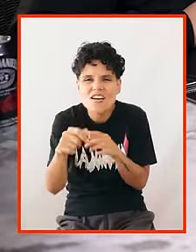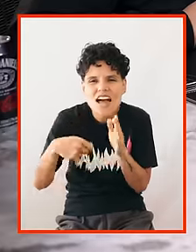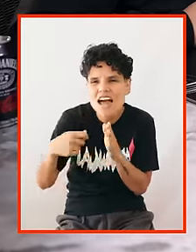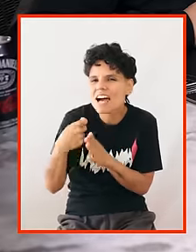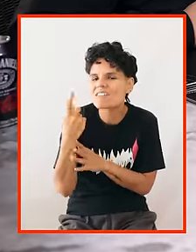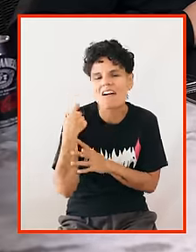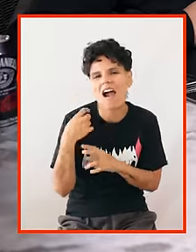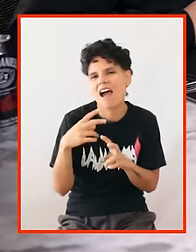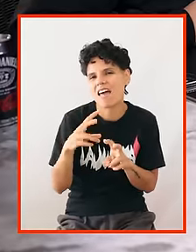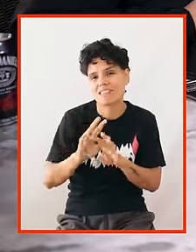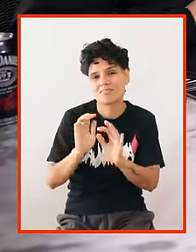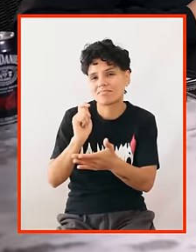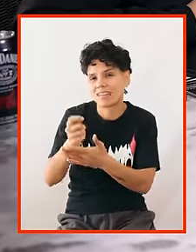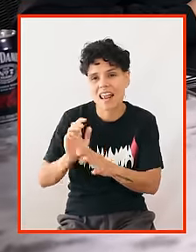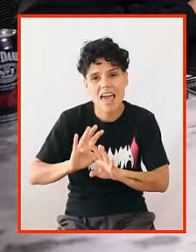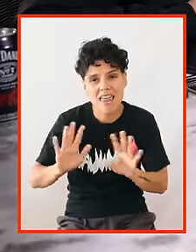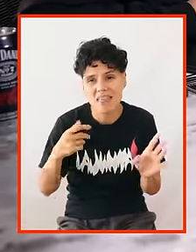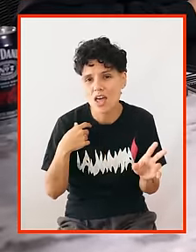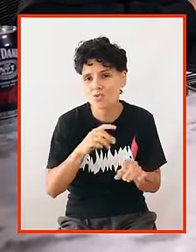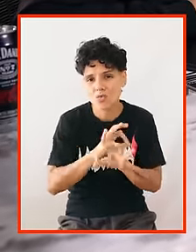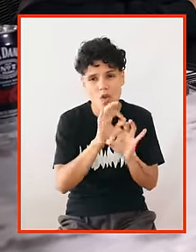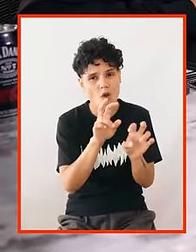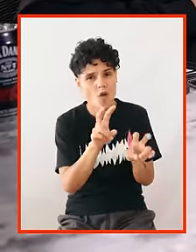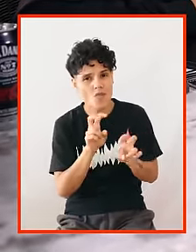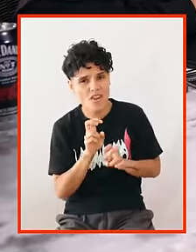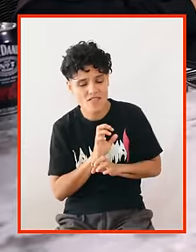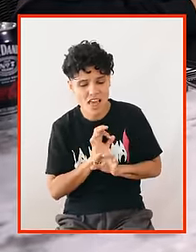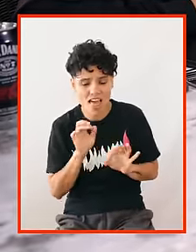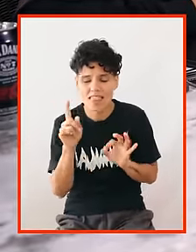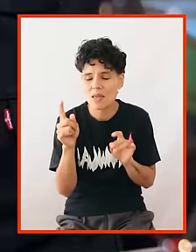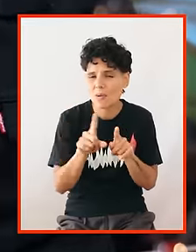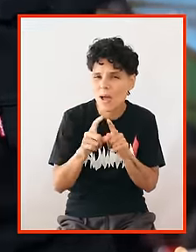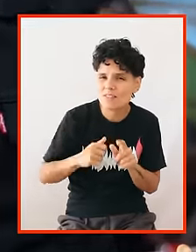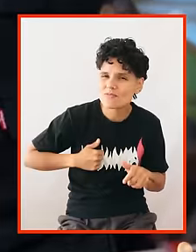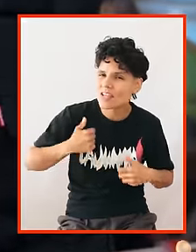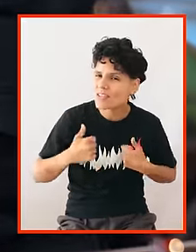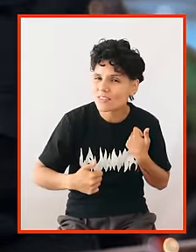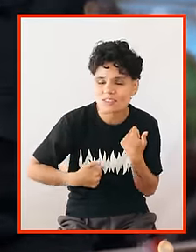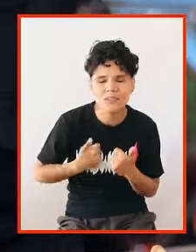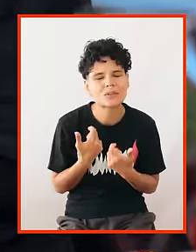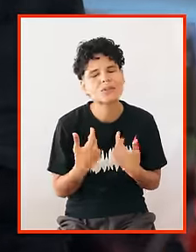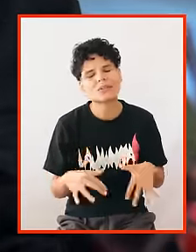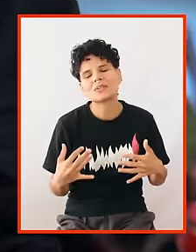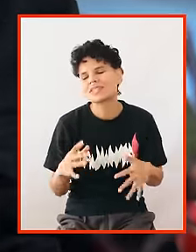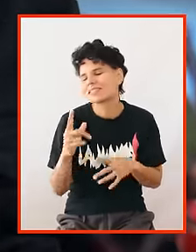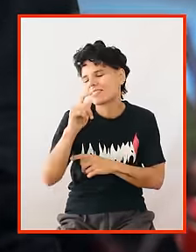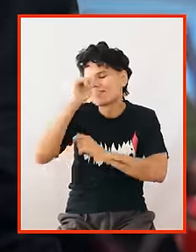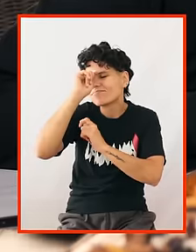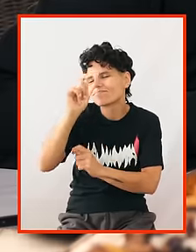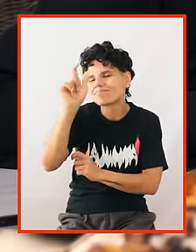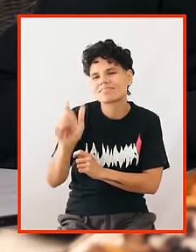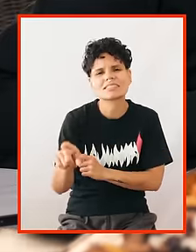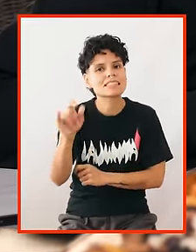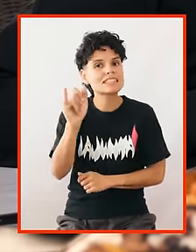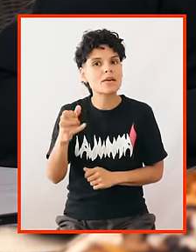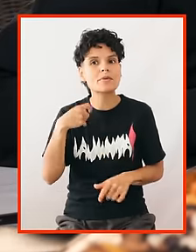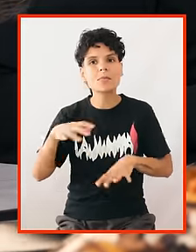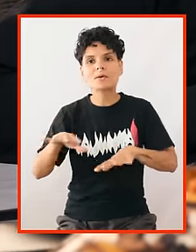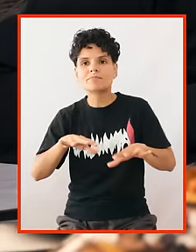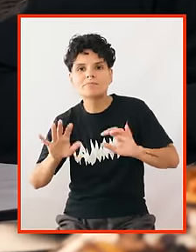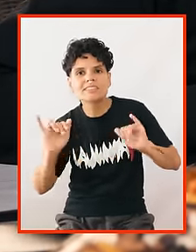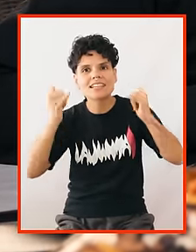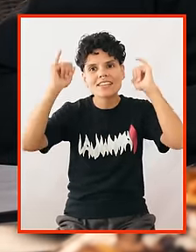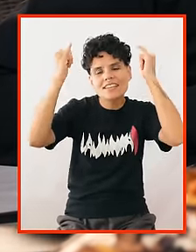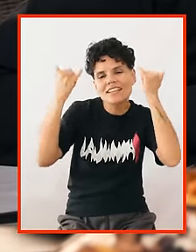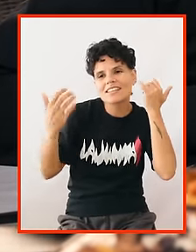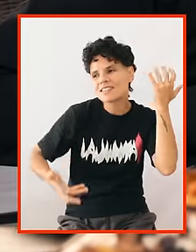nada. Pero ya en el video. Las cámaras de canales antiguos, ¿cierto? Sí, siempre estábamos haciendo como cosas choras con él. Y